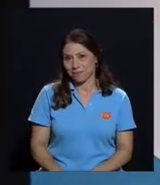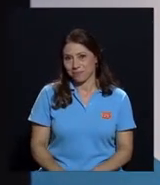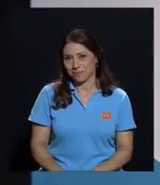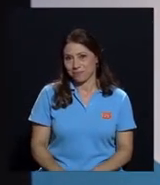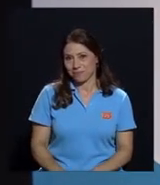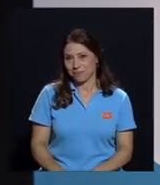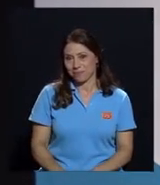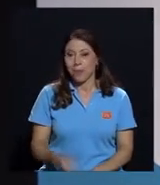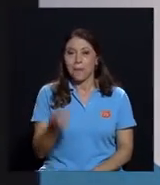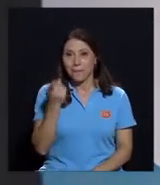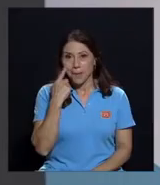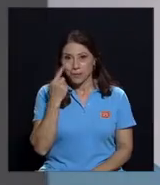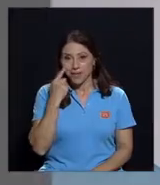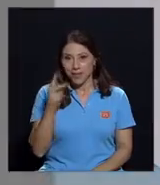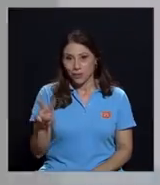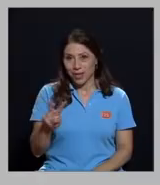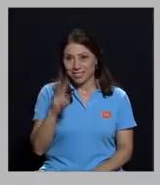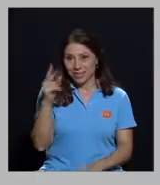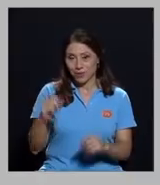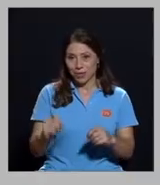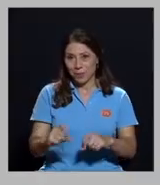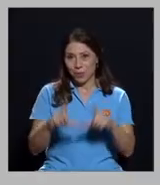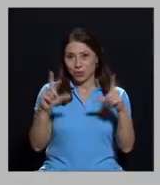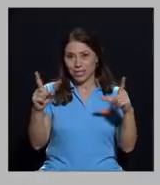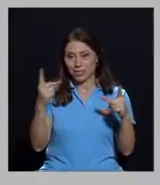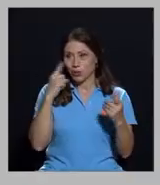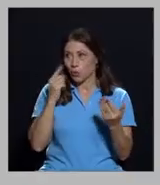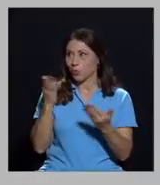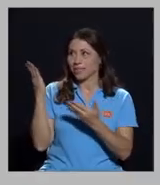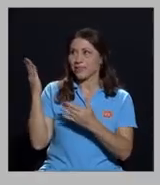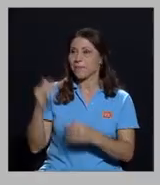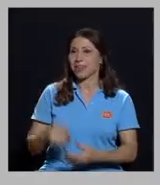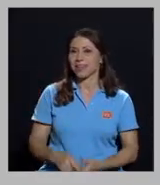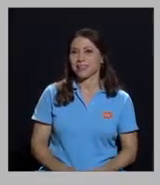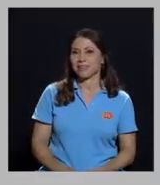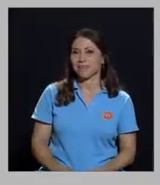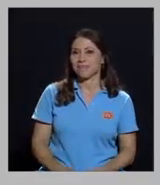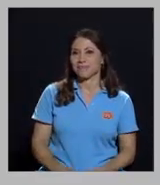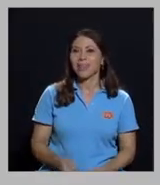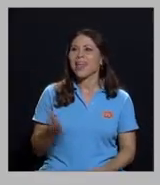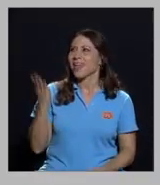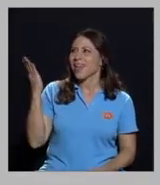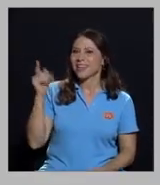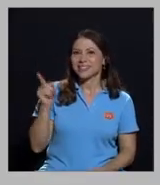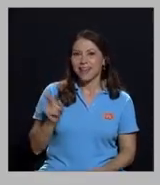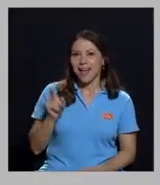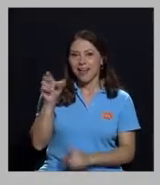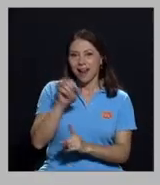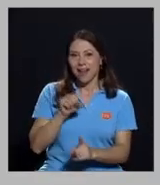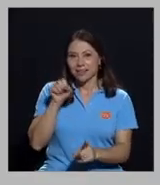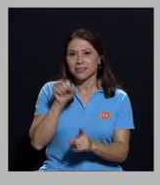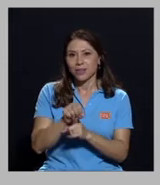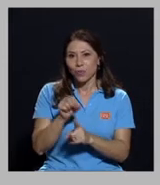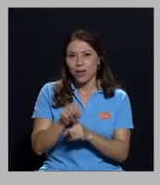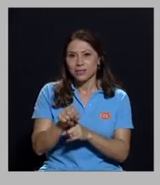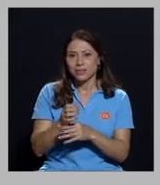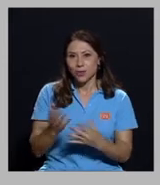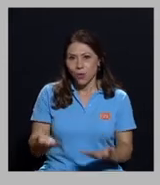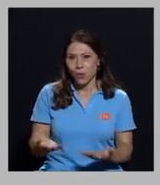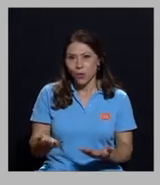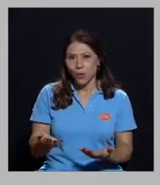a una segunda proyección que yo quisiera que se viera en pantalla esta era la situación por favor